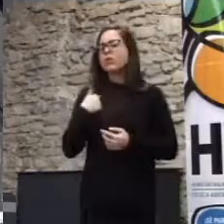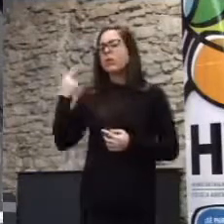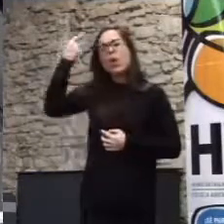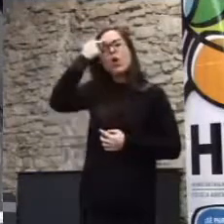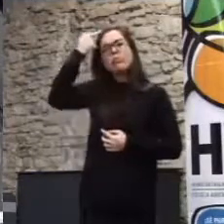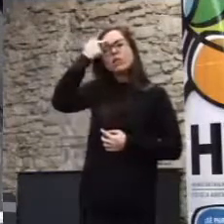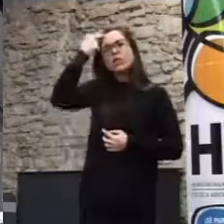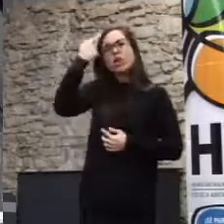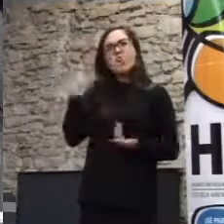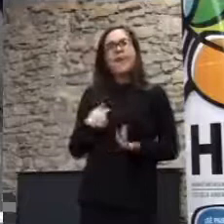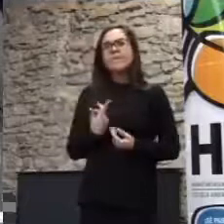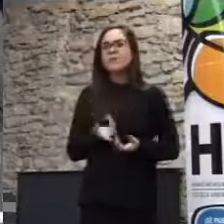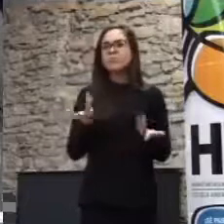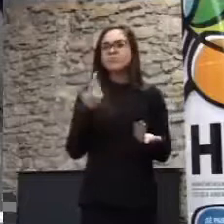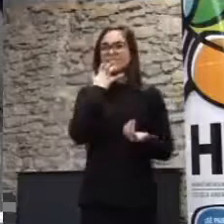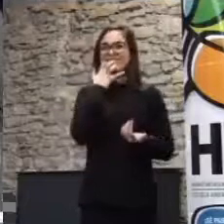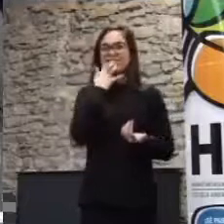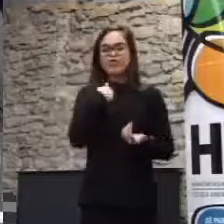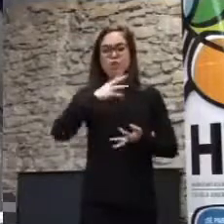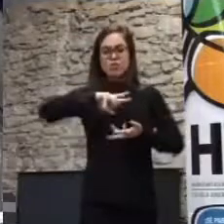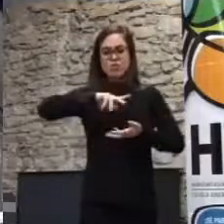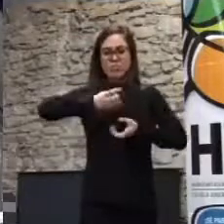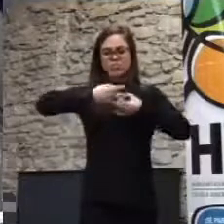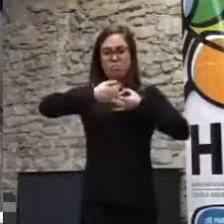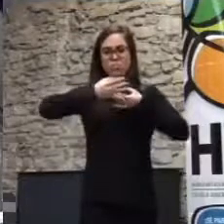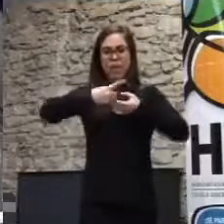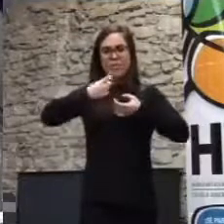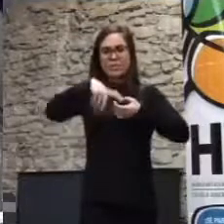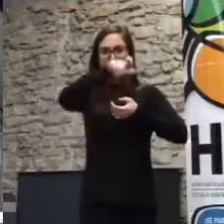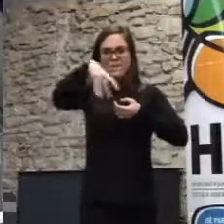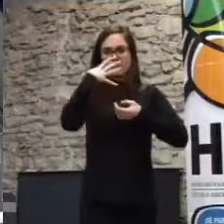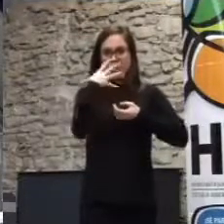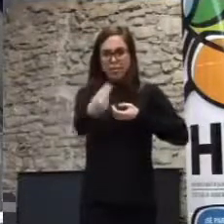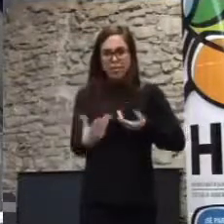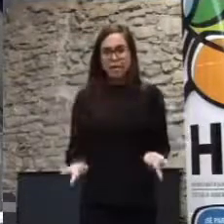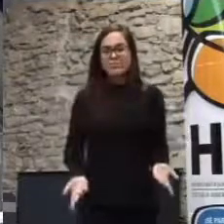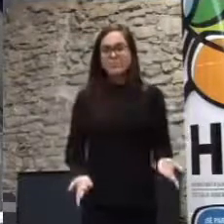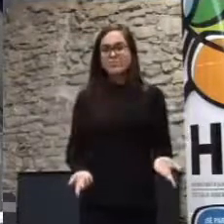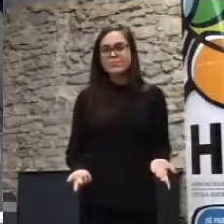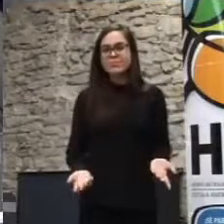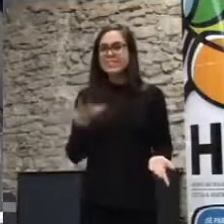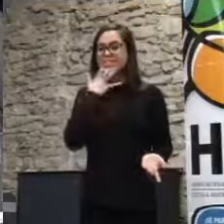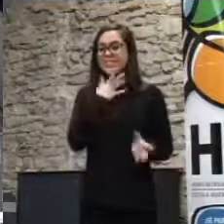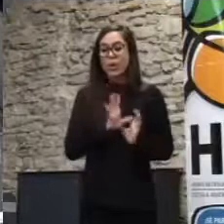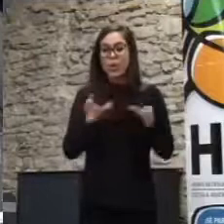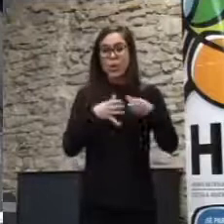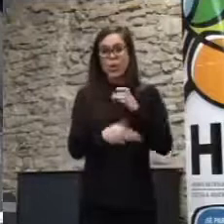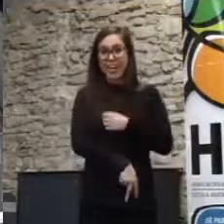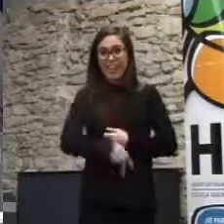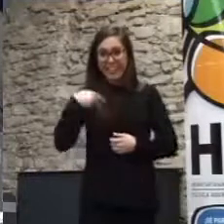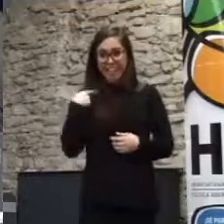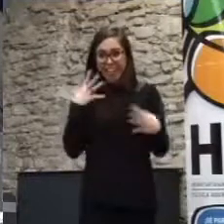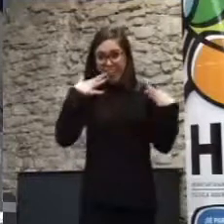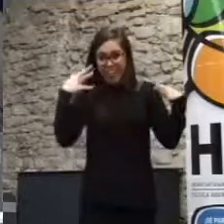me entienda. Primero, por entender yo lo que voy a contar y después porque se me entienda. Y si las juntas generales